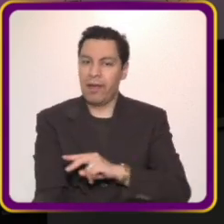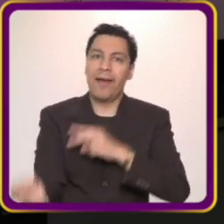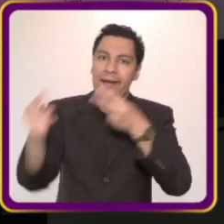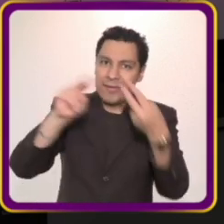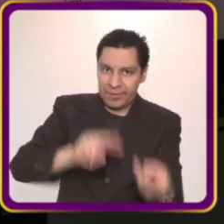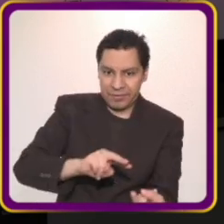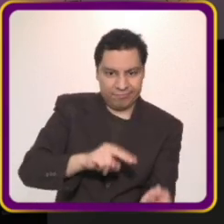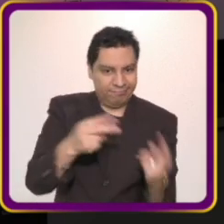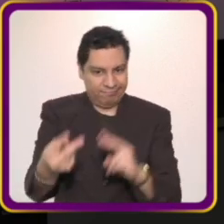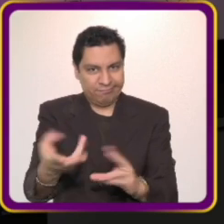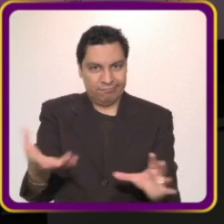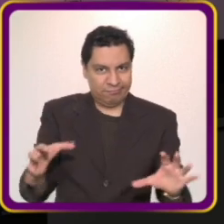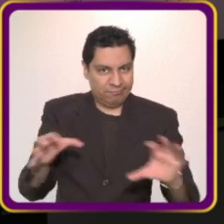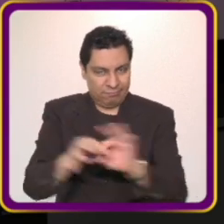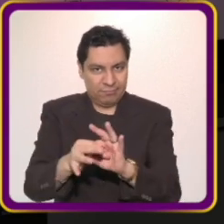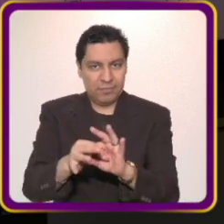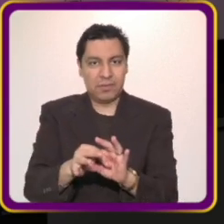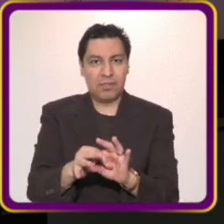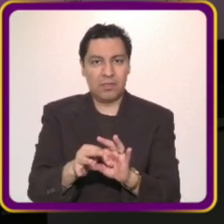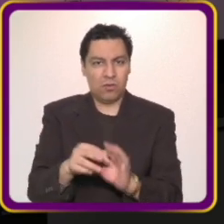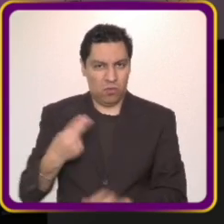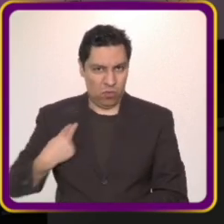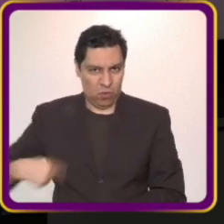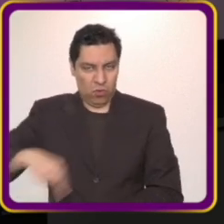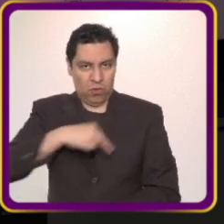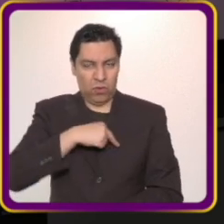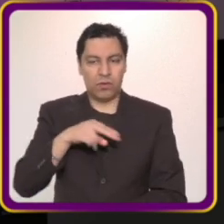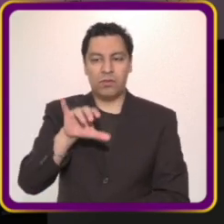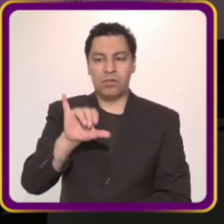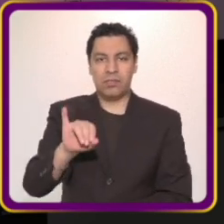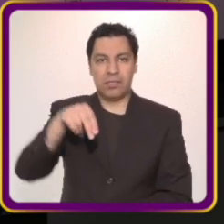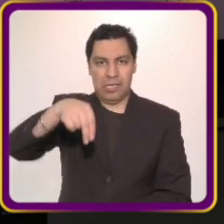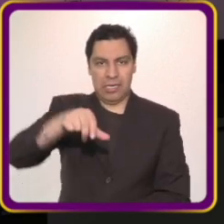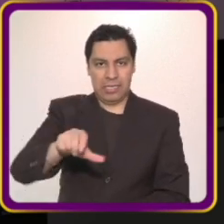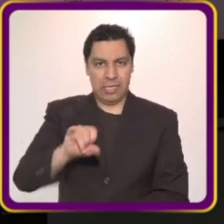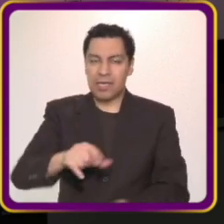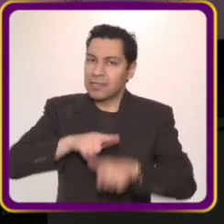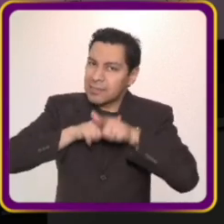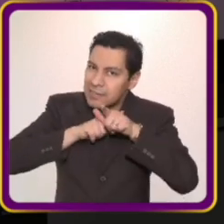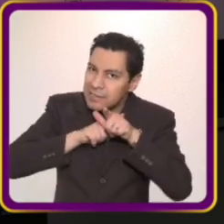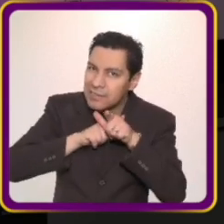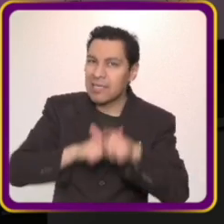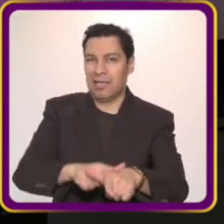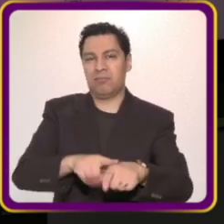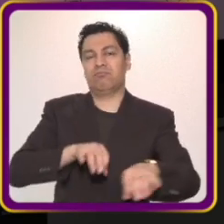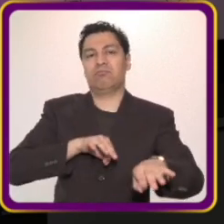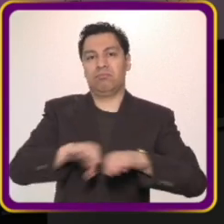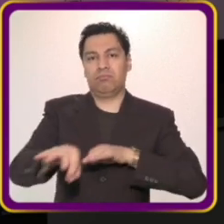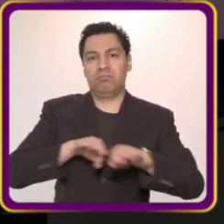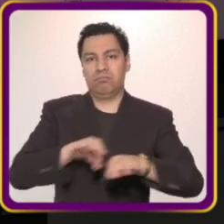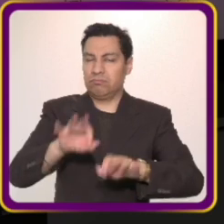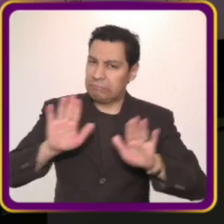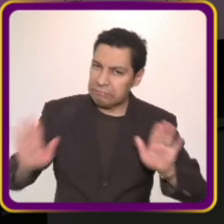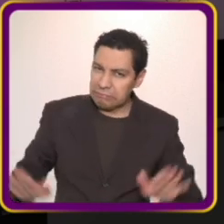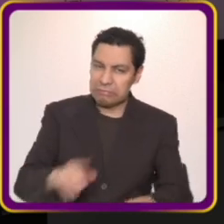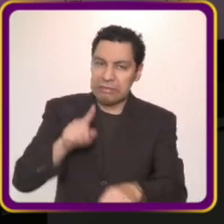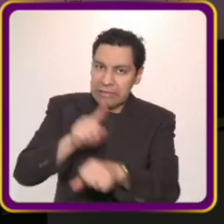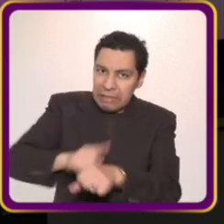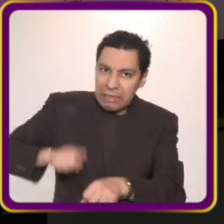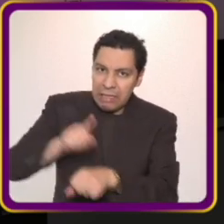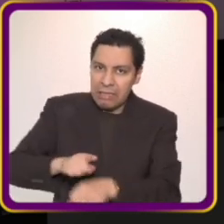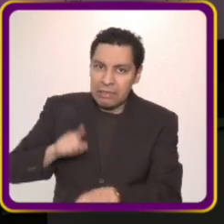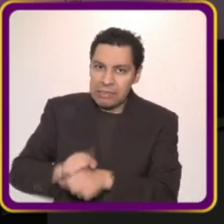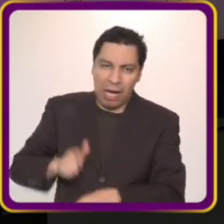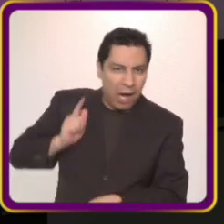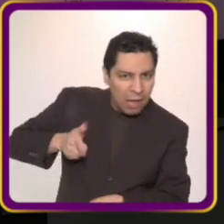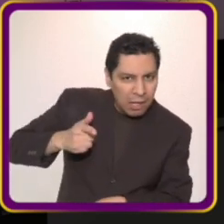investigación. El INAI va a seguir trabajando, prueba de ello este evento, día a día. La moneda está en el